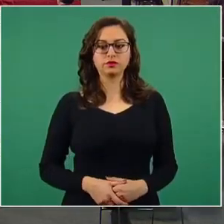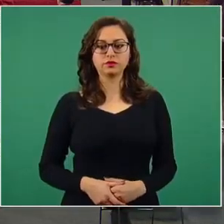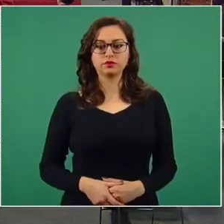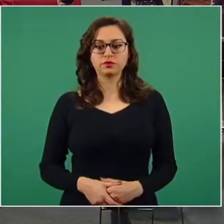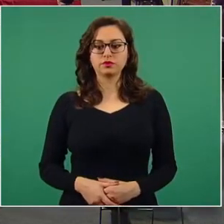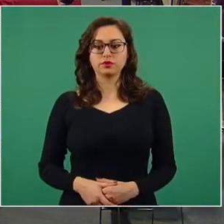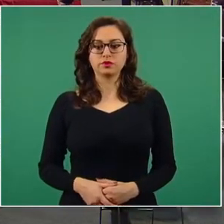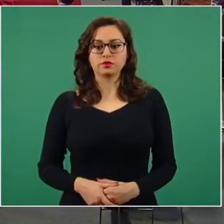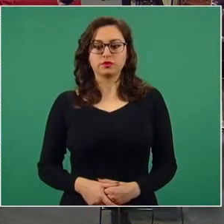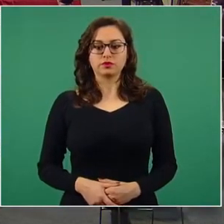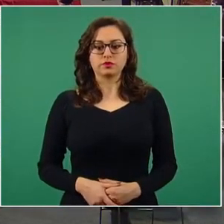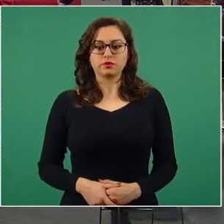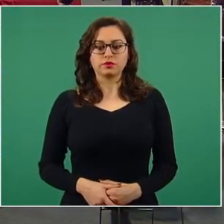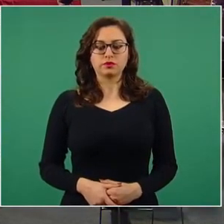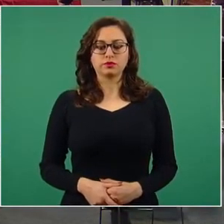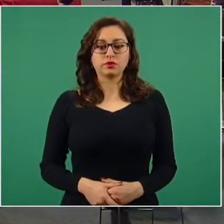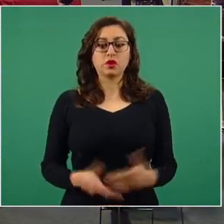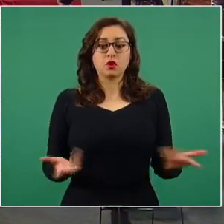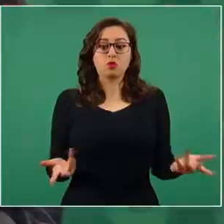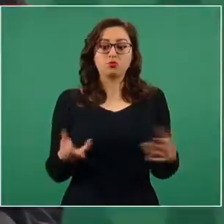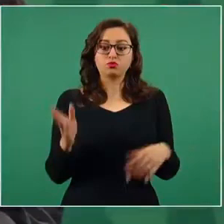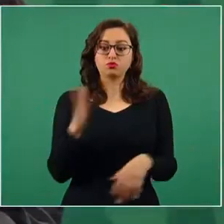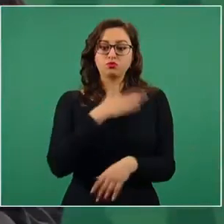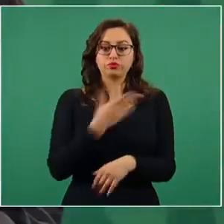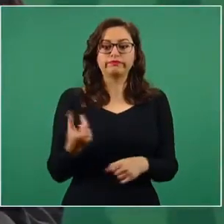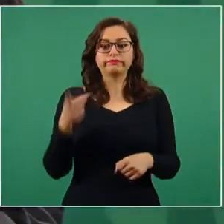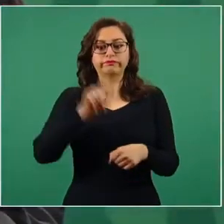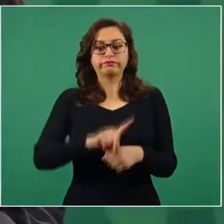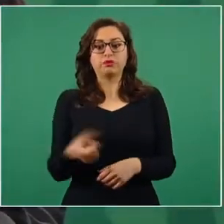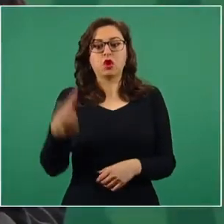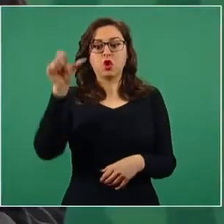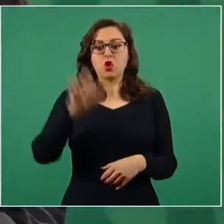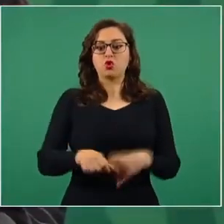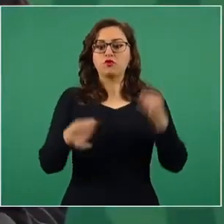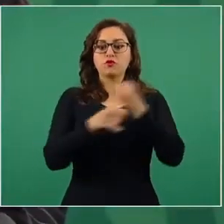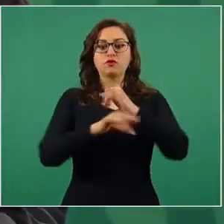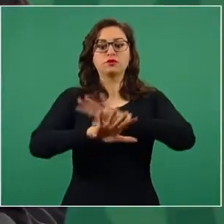el avance en materia de seguridad pública,